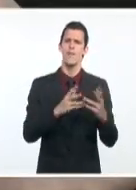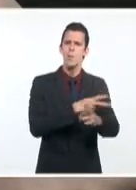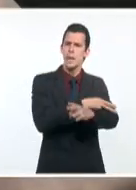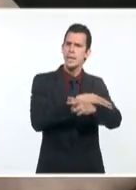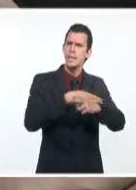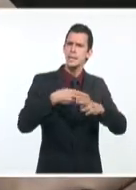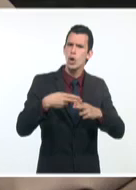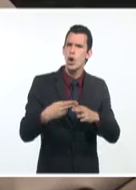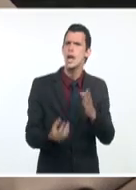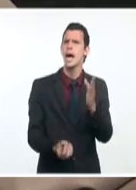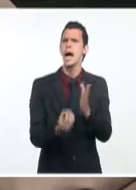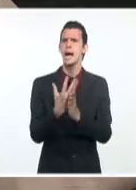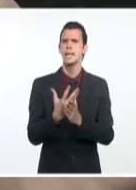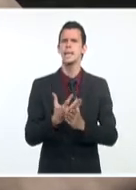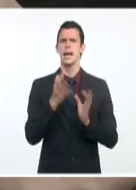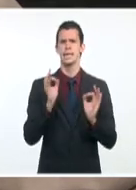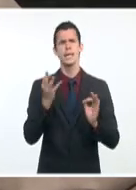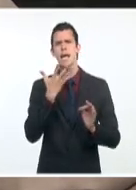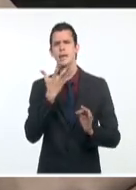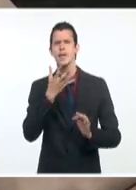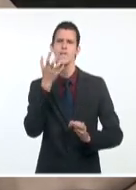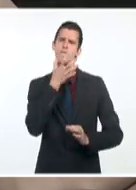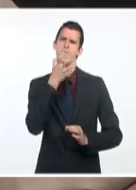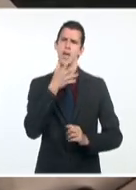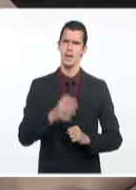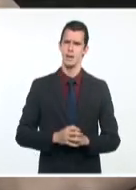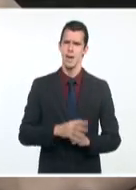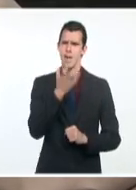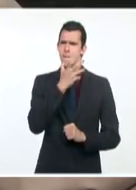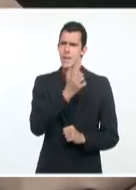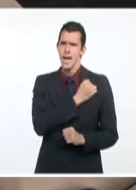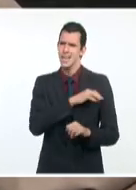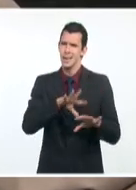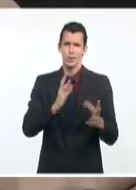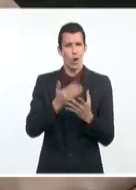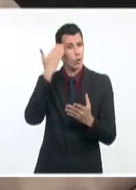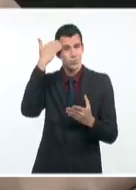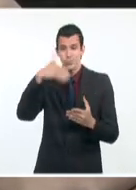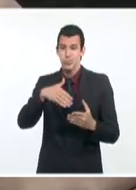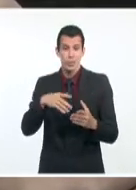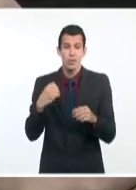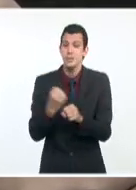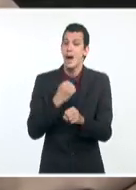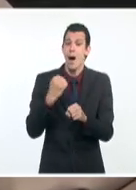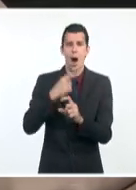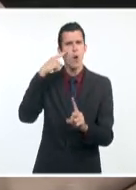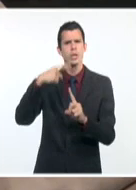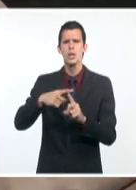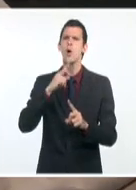dejó, la misión la dejó el comandante y hay que cumplir la misión que dejó él.